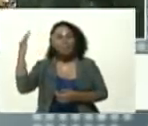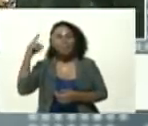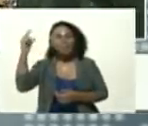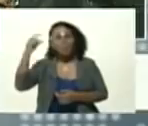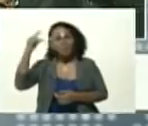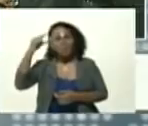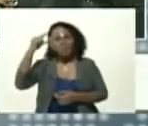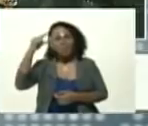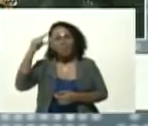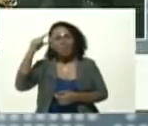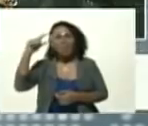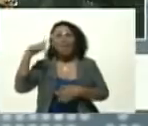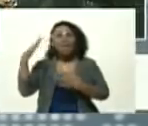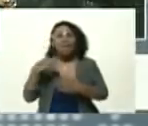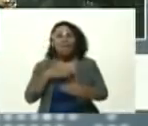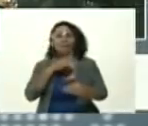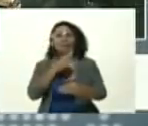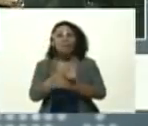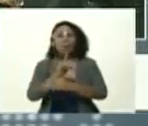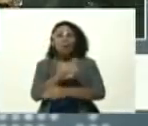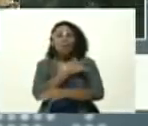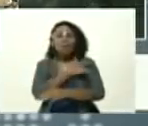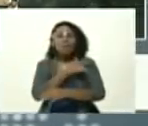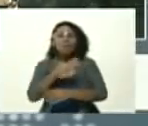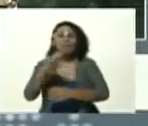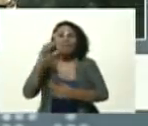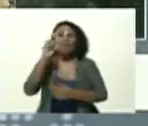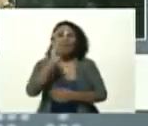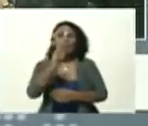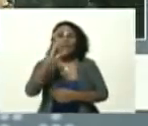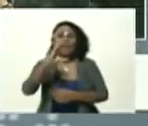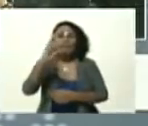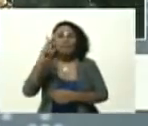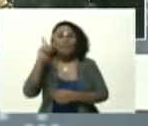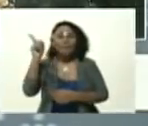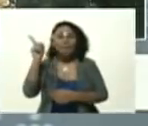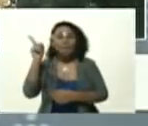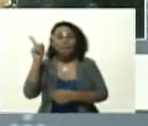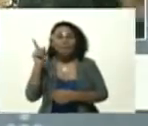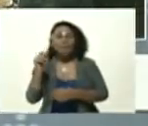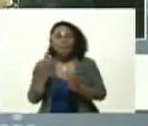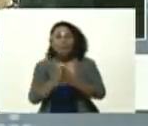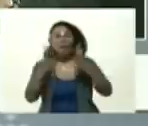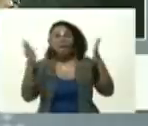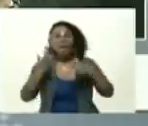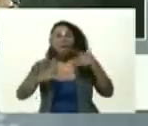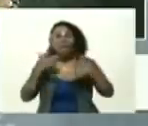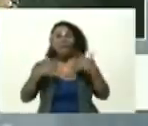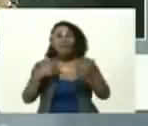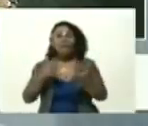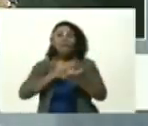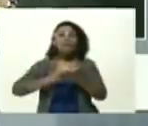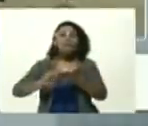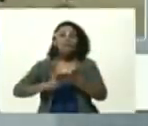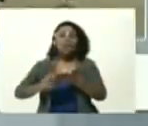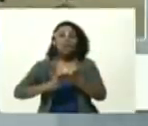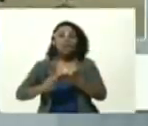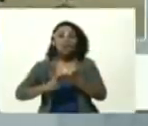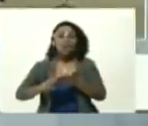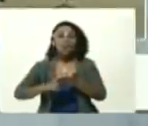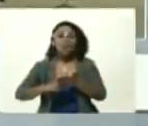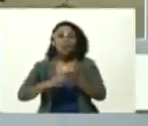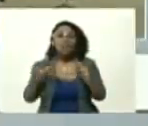día en que vayamos a la Universidad Central de Venezuela a un gran acto de reconciliación,